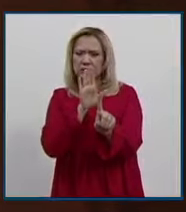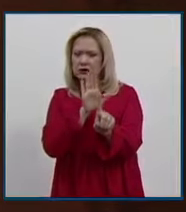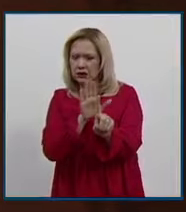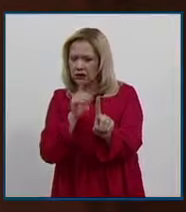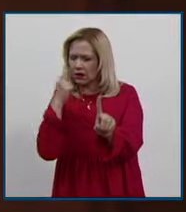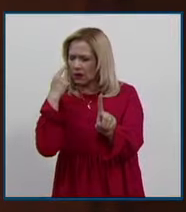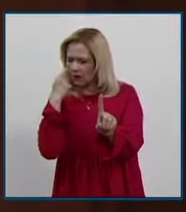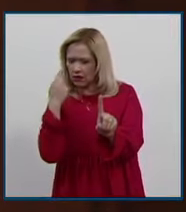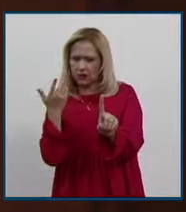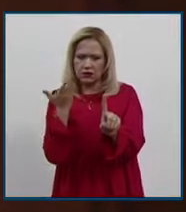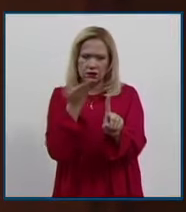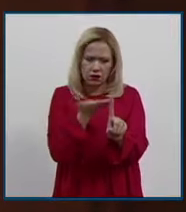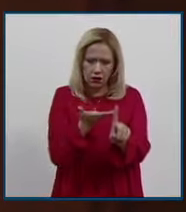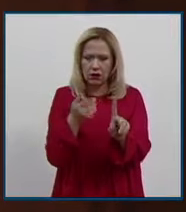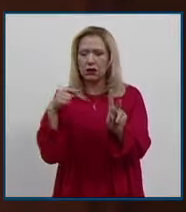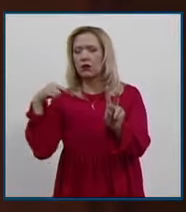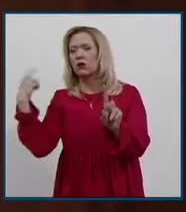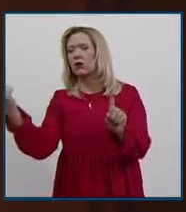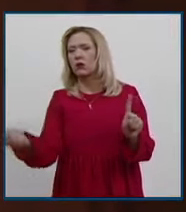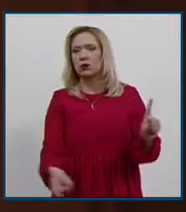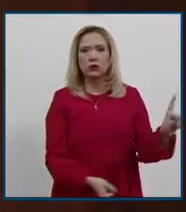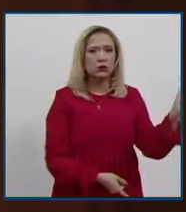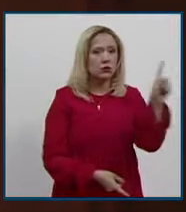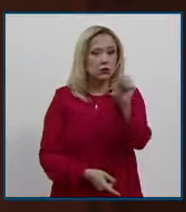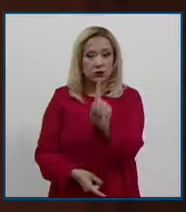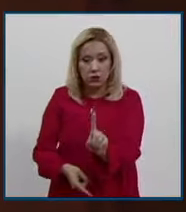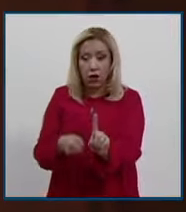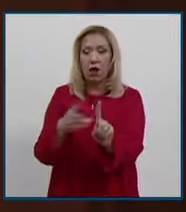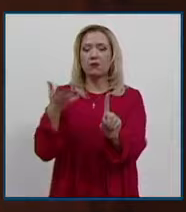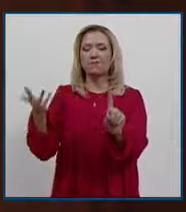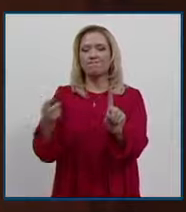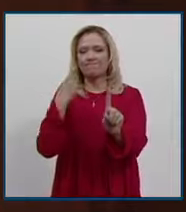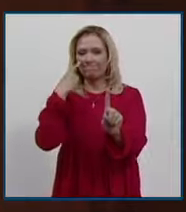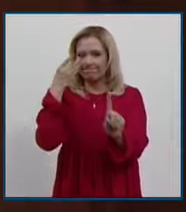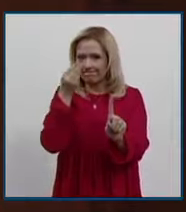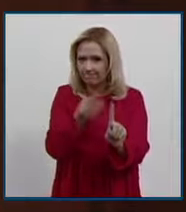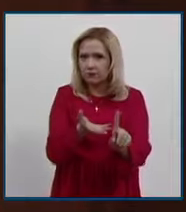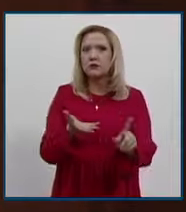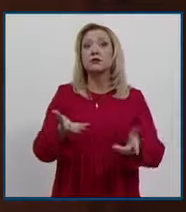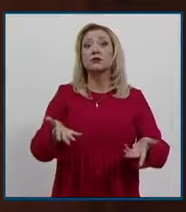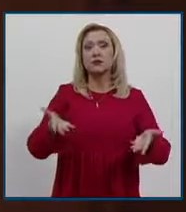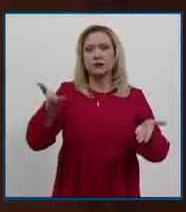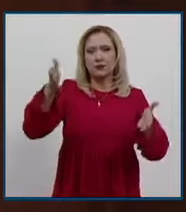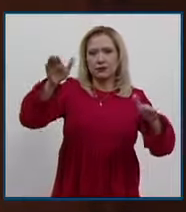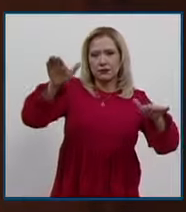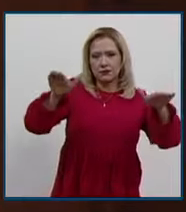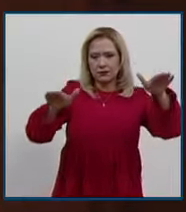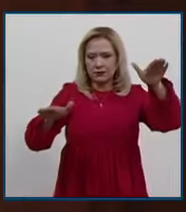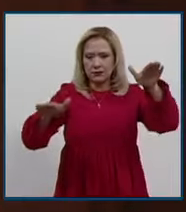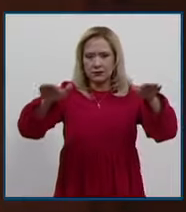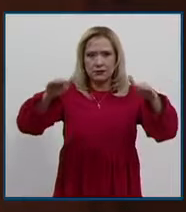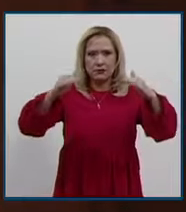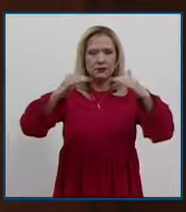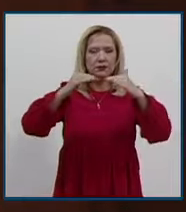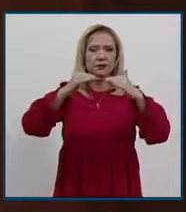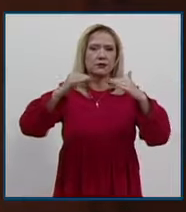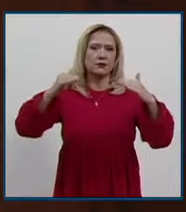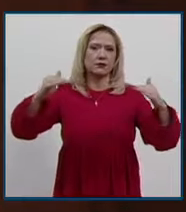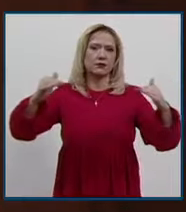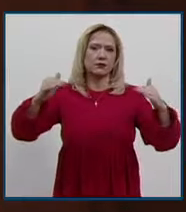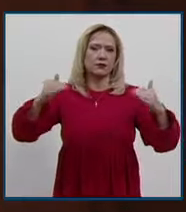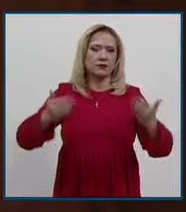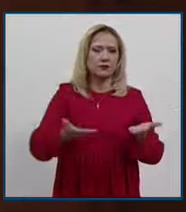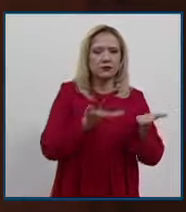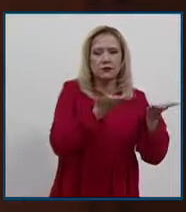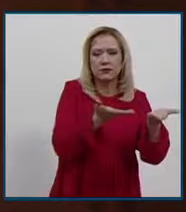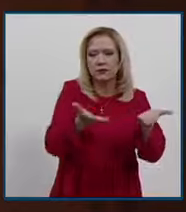discriminación y que supone la implementación de acciones cuyo objetivo es equilibrar las oportunidades